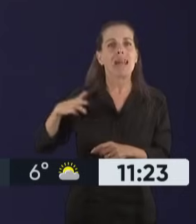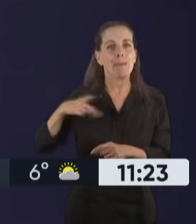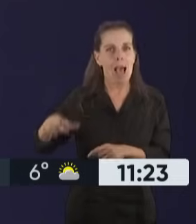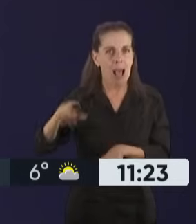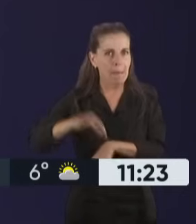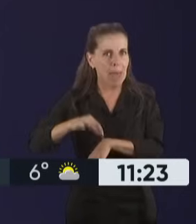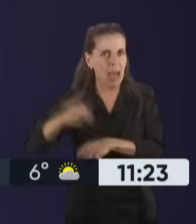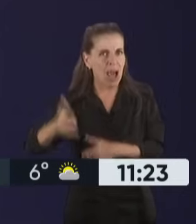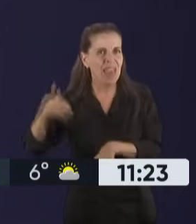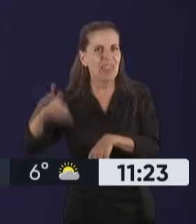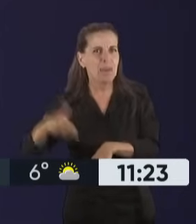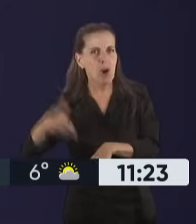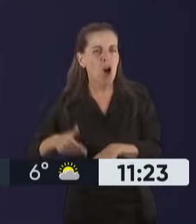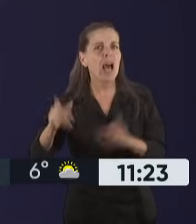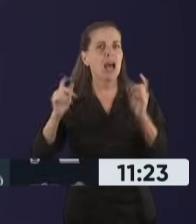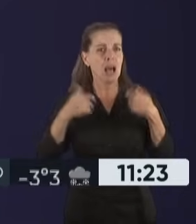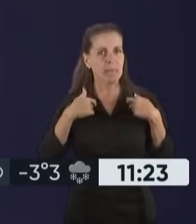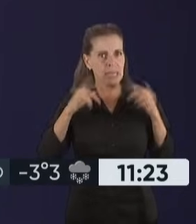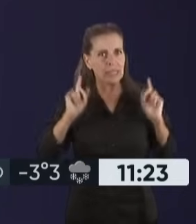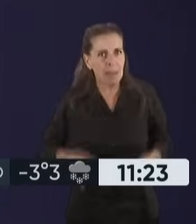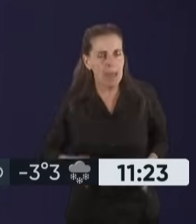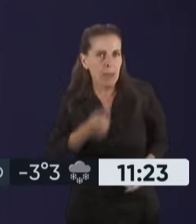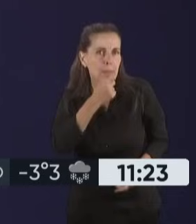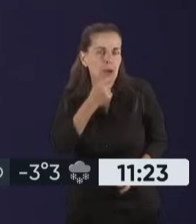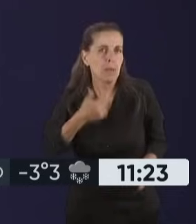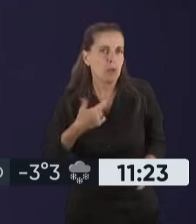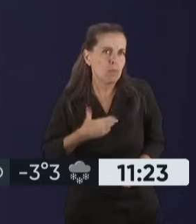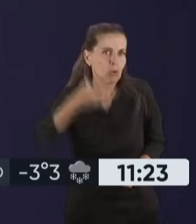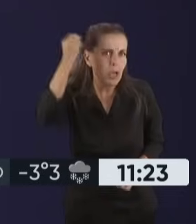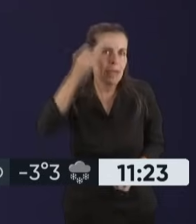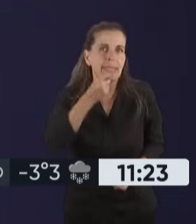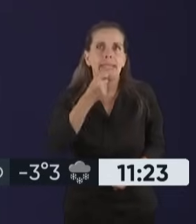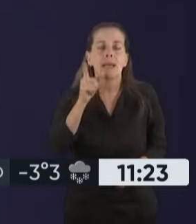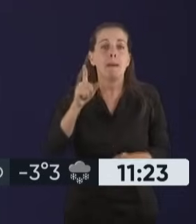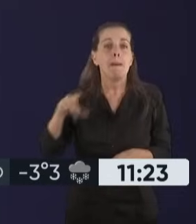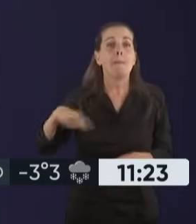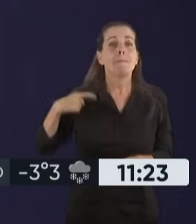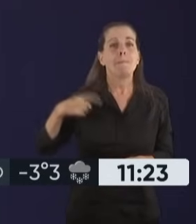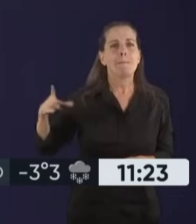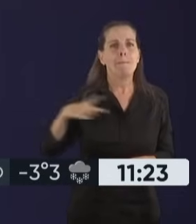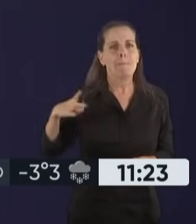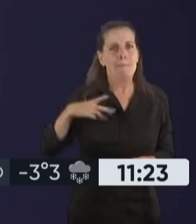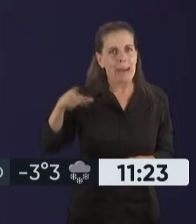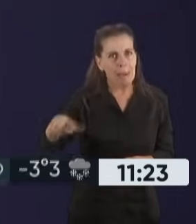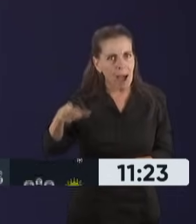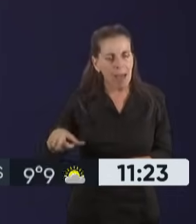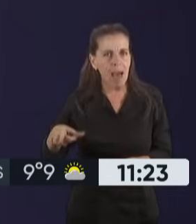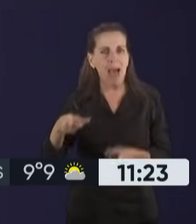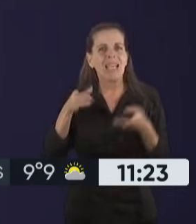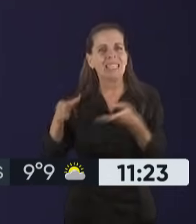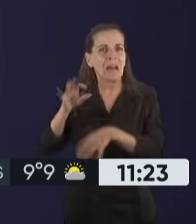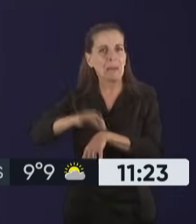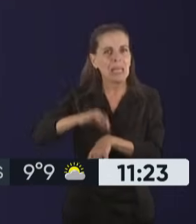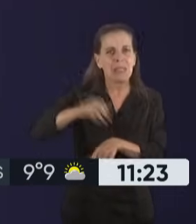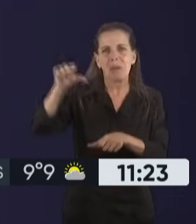encontrando, me ocurría a mí en lo personal también, con muchos servicios que brindaban esas prepagas a sus afiliados que estaban en franca decadencia en